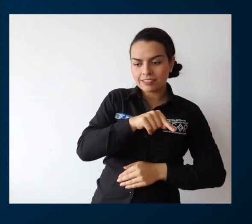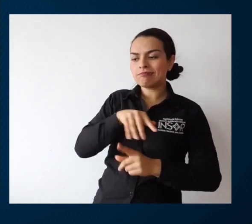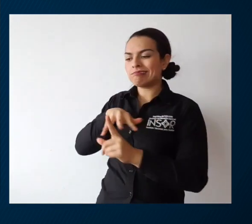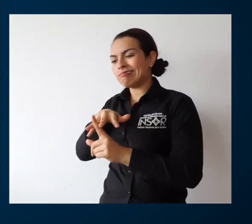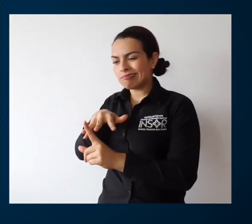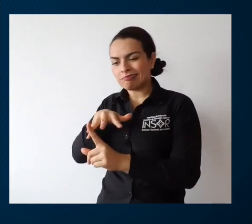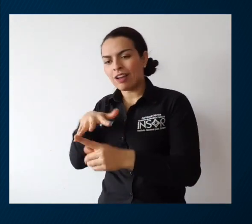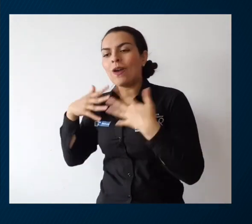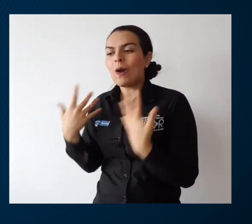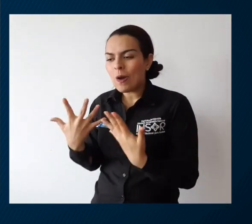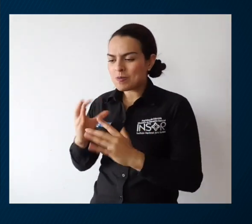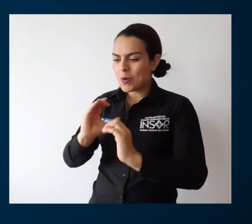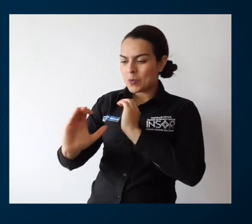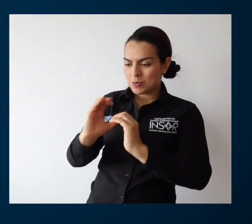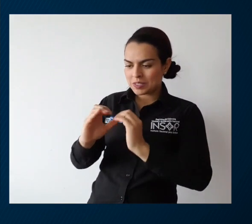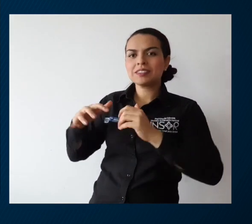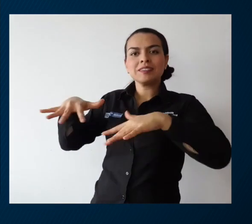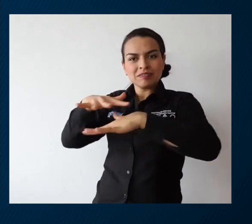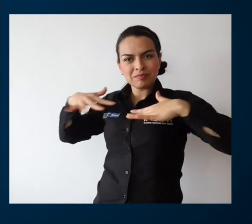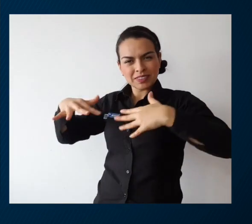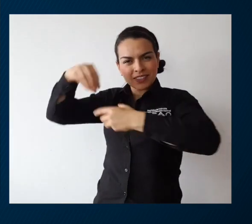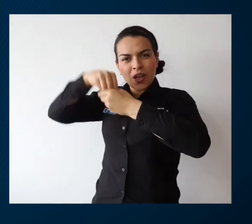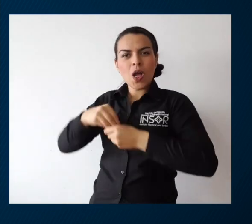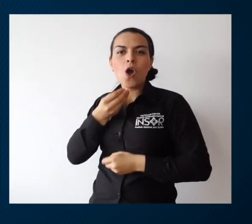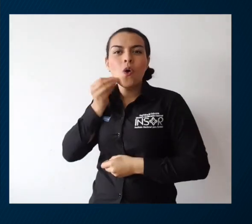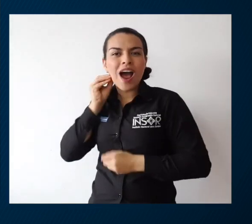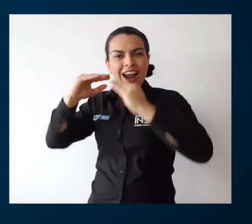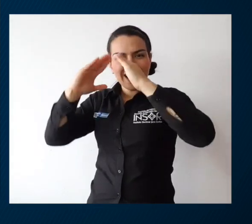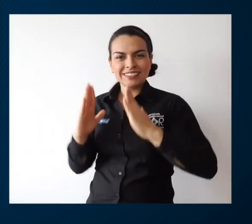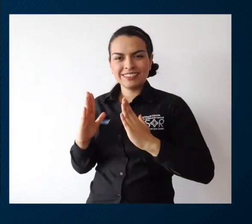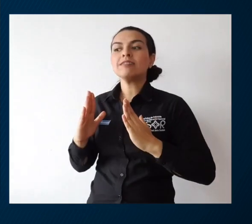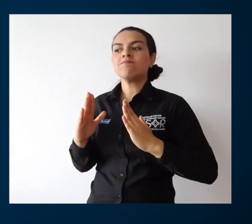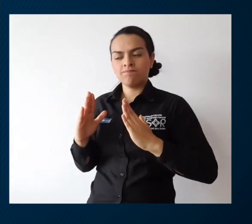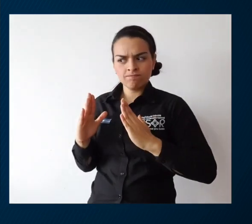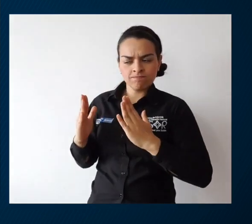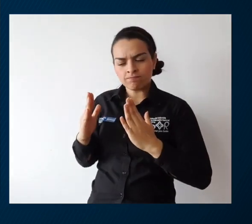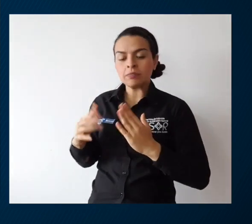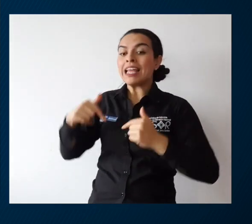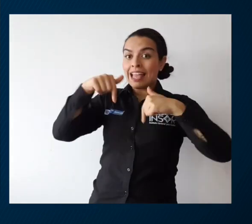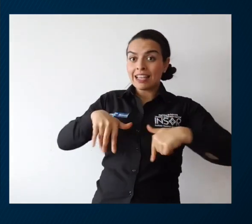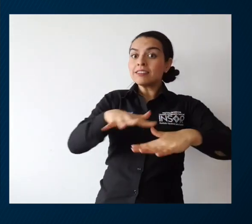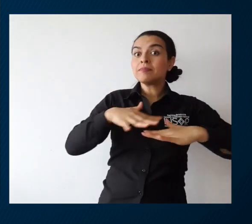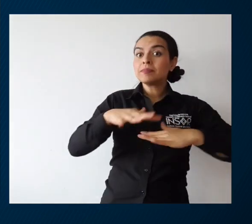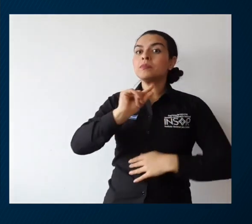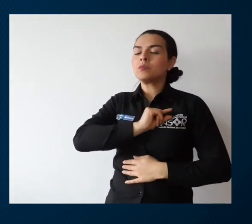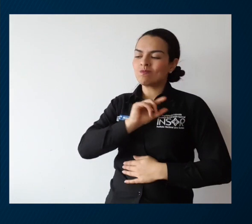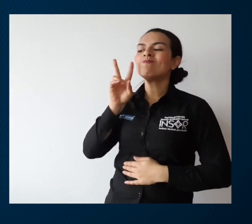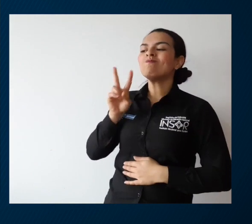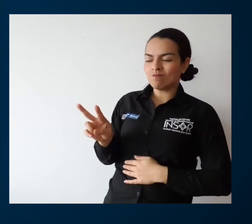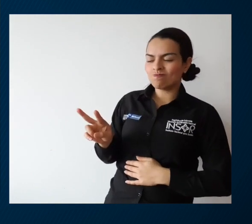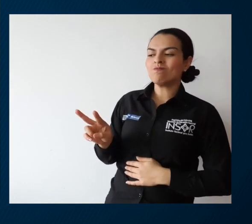y eso genera un quiebre en las comunicaciones y en el entorno del hogar. Y lo que sentimos, pues lo que hemos visto desde el instituto es que los